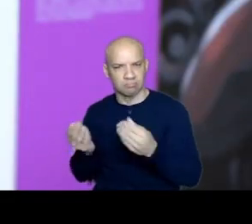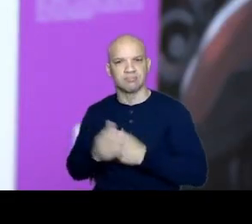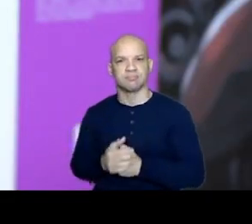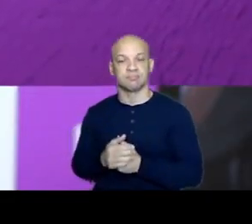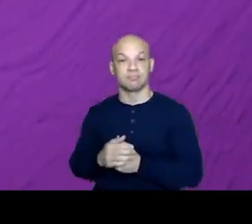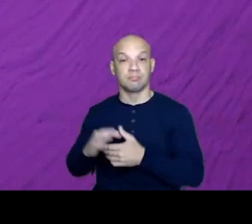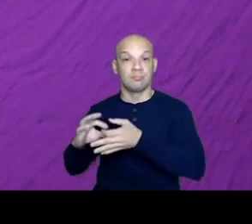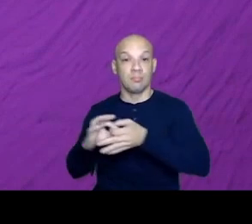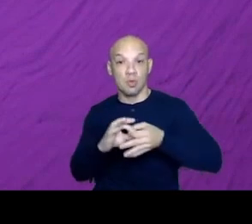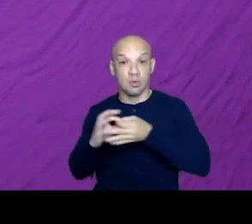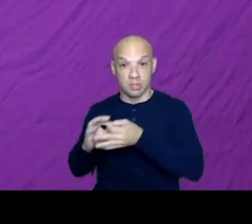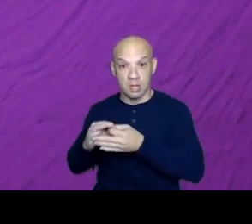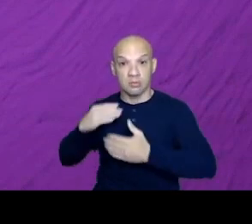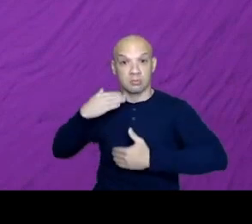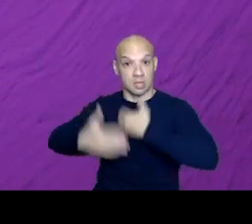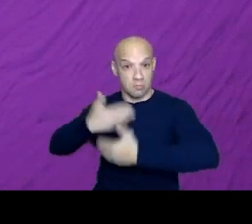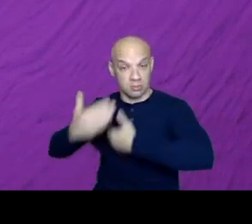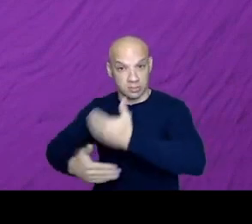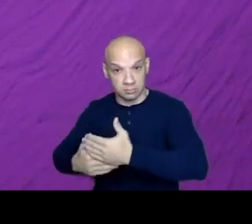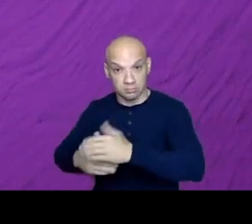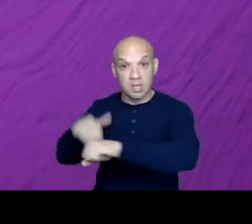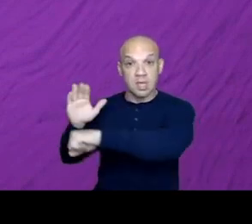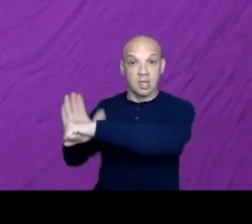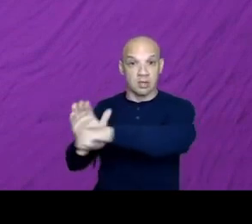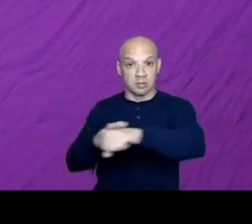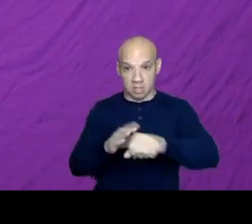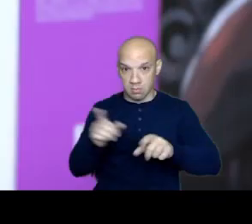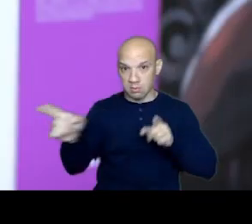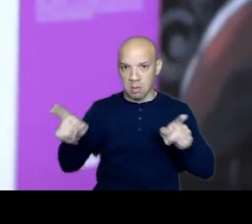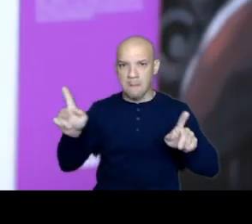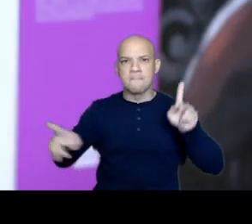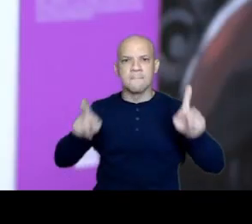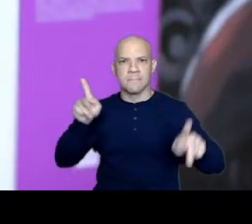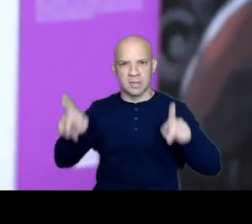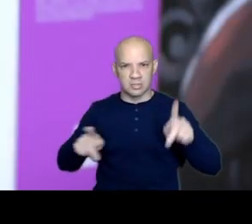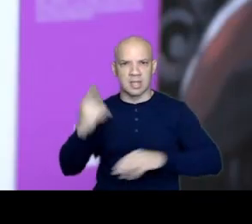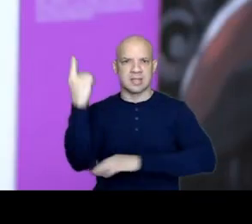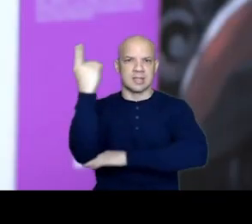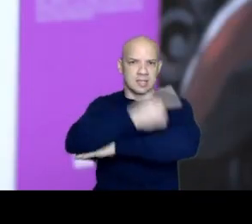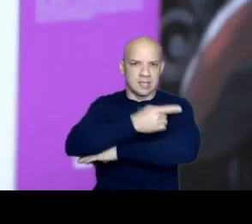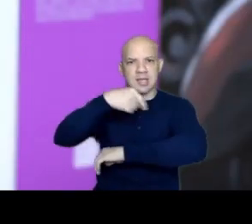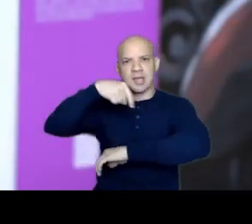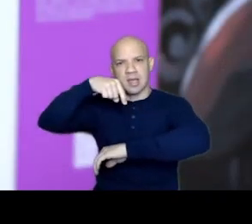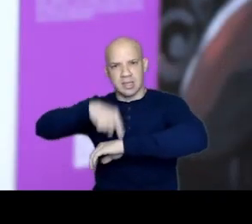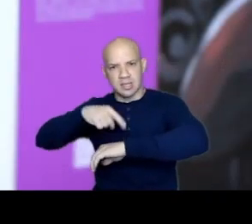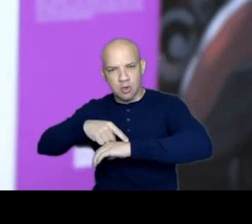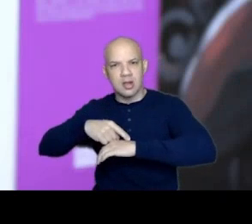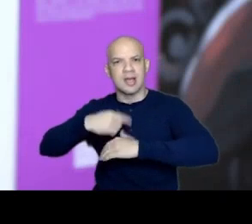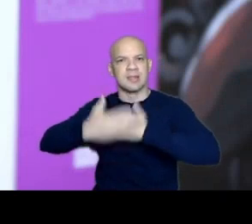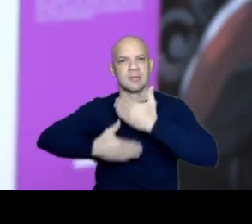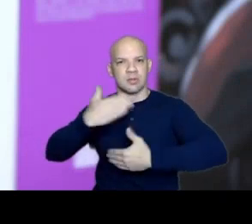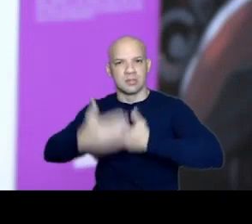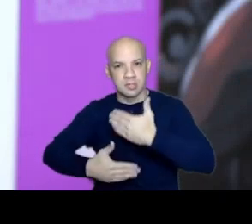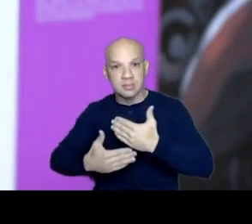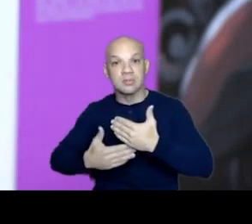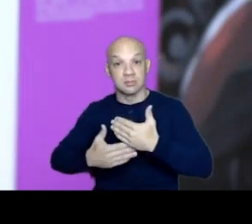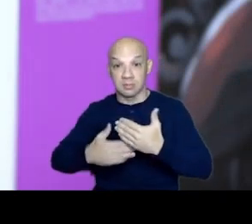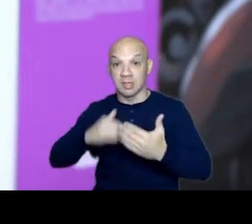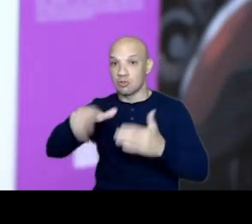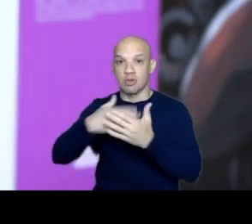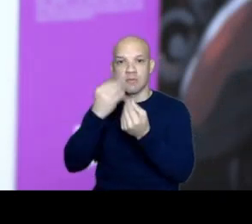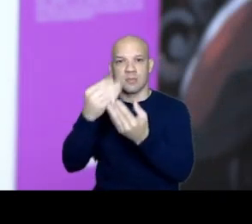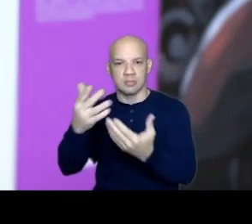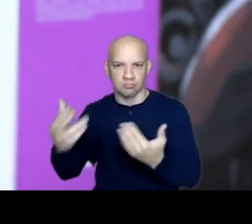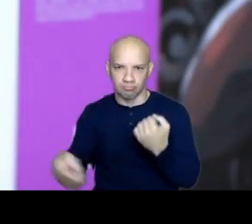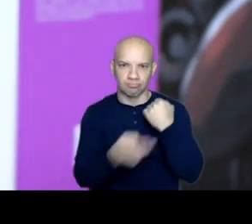que van a diligenciar coordinamos el diligenciamiento y notificamos a las partes interesadas de la fecha y hora del diligenciamiento